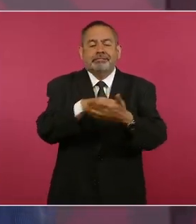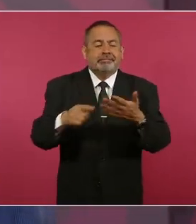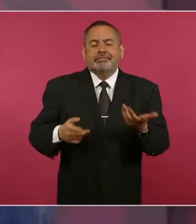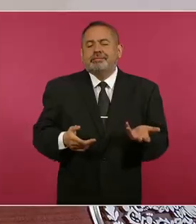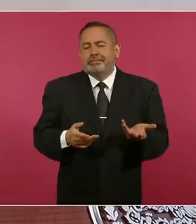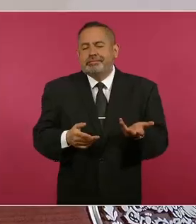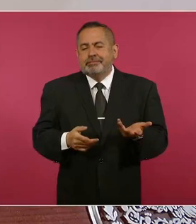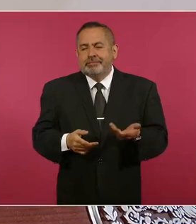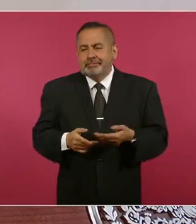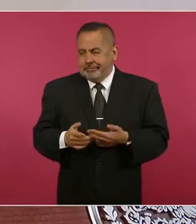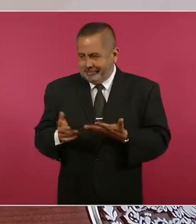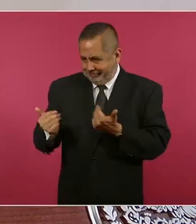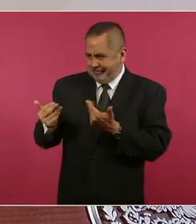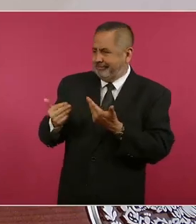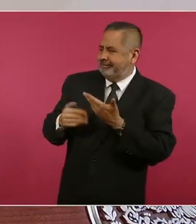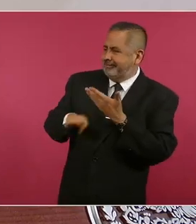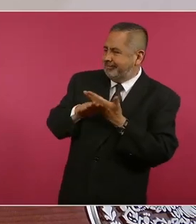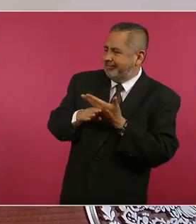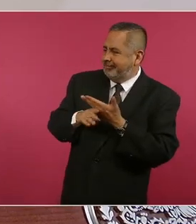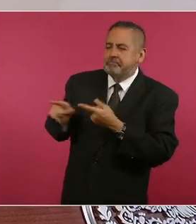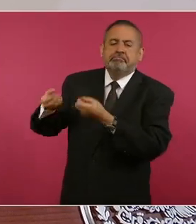en ese juego,